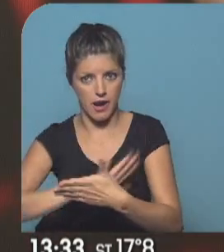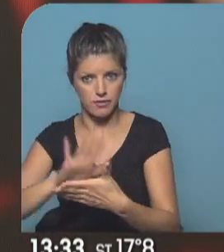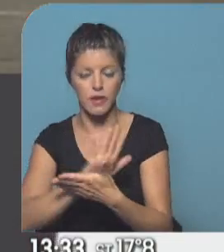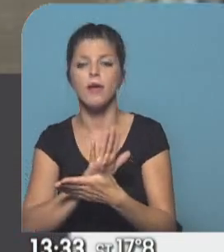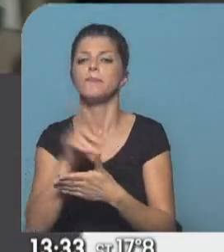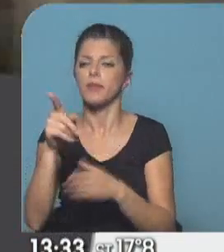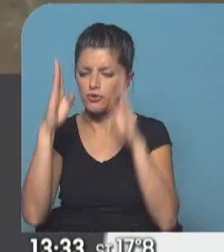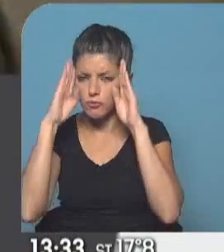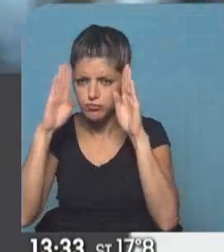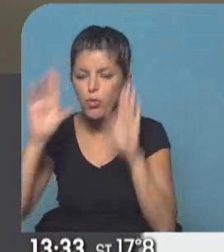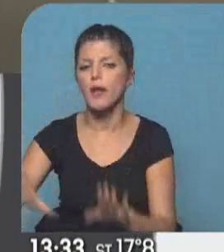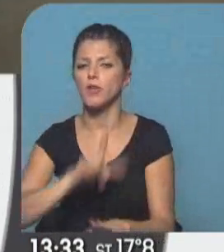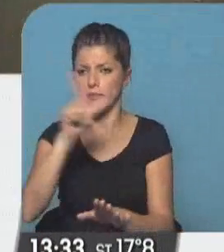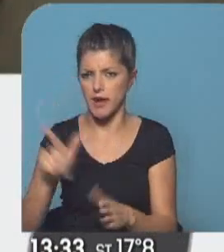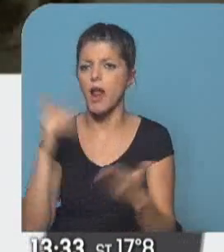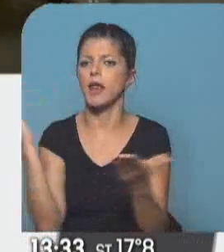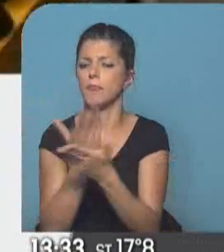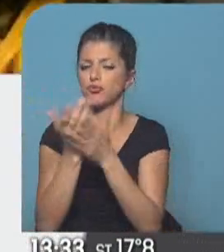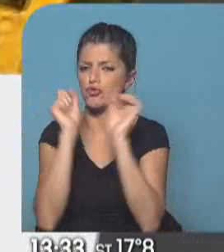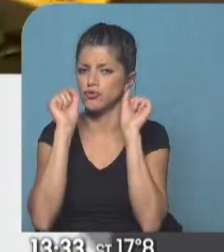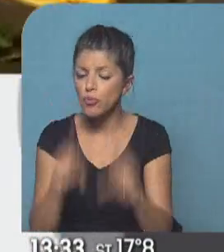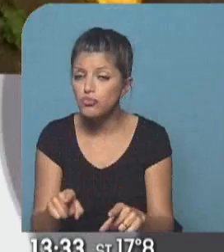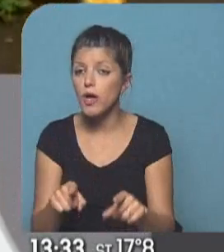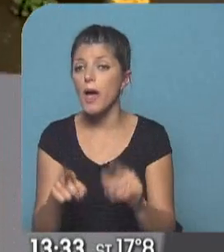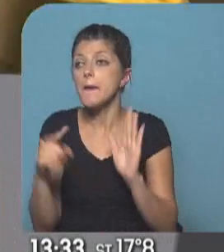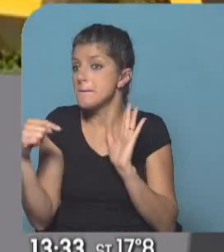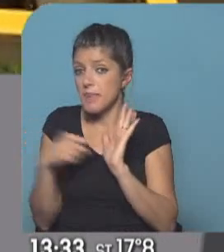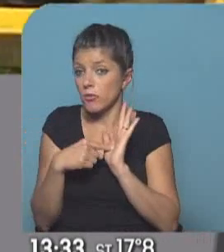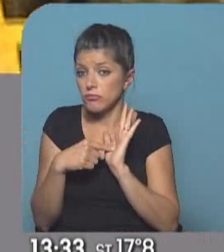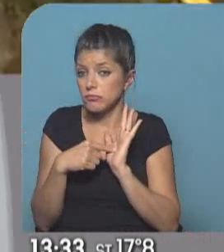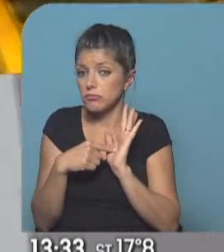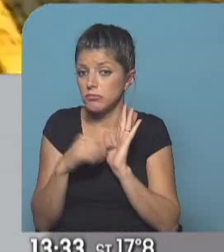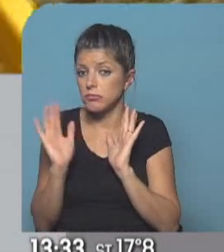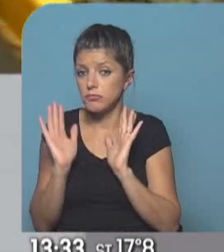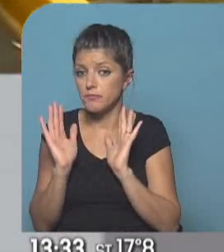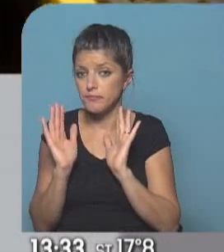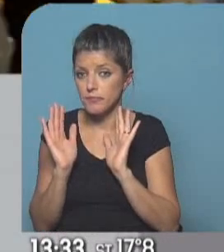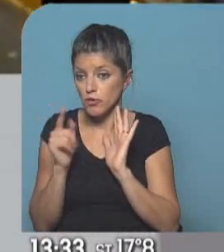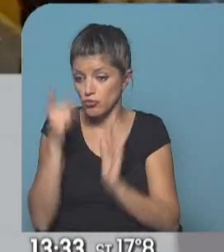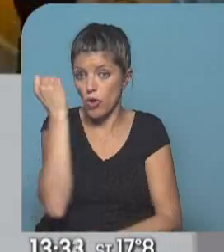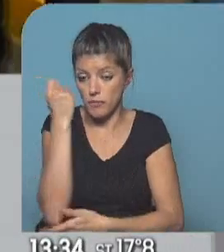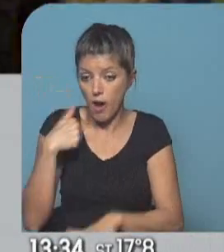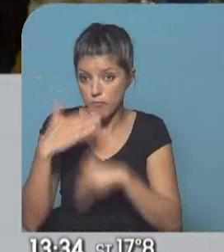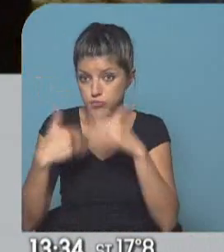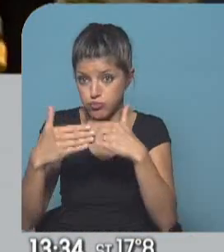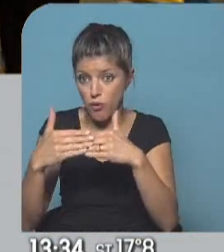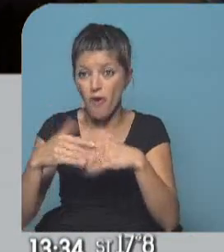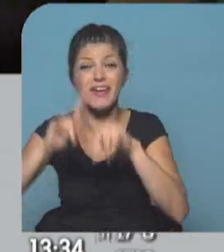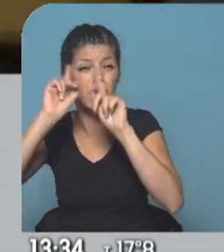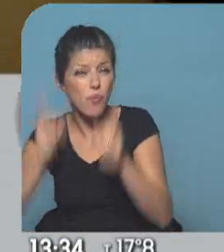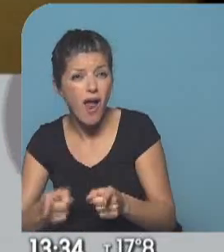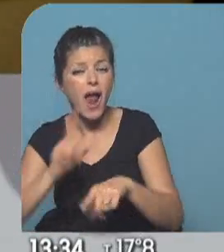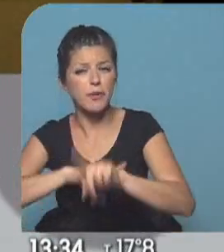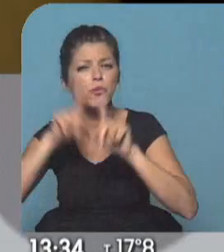muy neoliberal, con un Estado muy chico, con mucha eficiencia, etcétera, pero que evidentemente permite que la economía crezca, a pesar de lo cual los presidentes